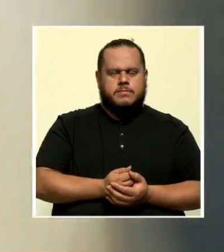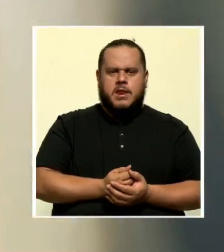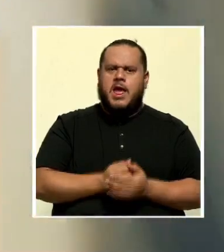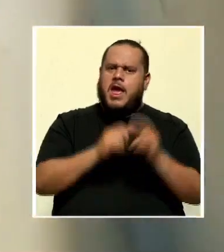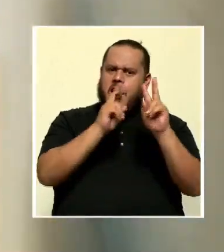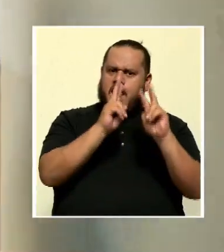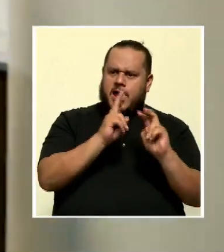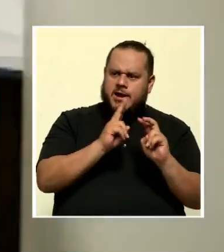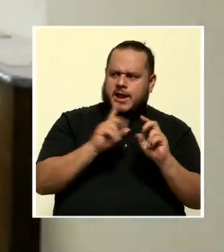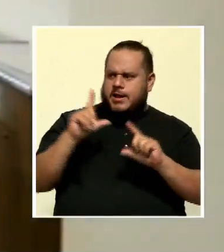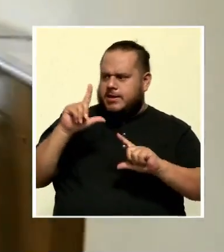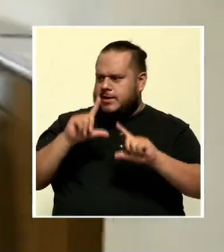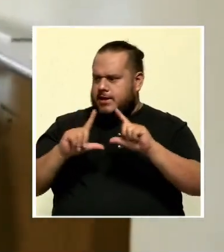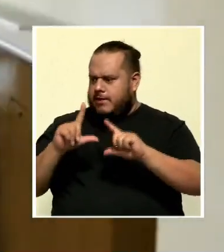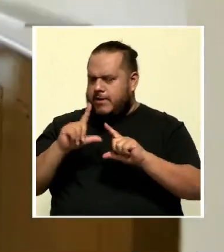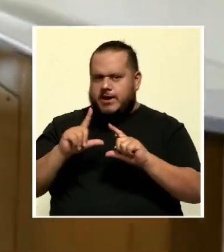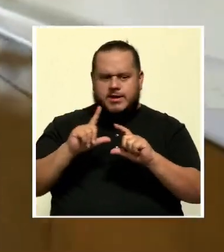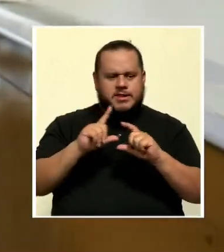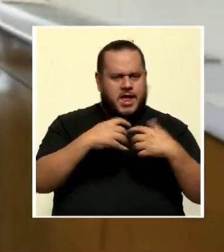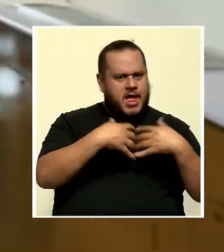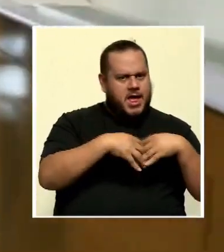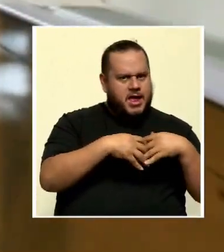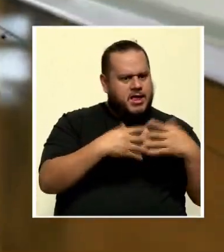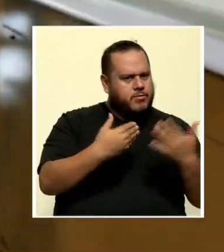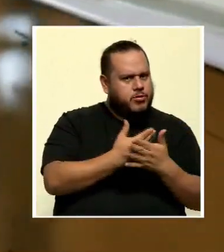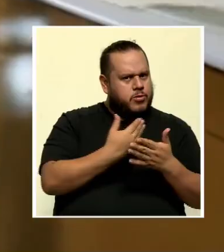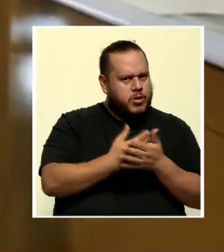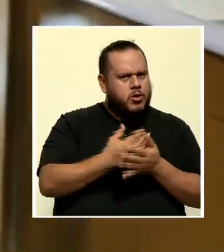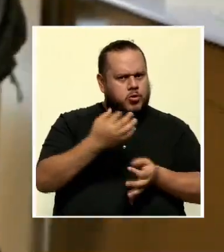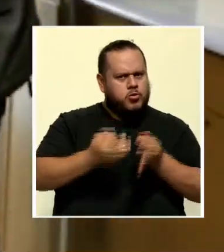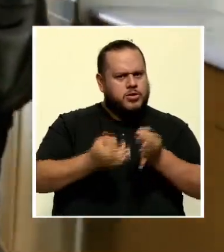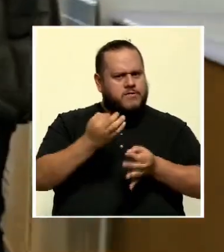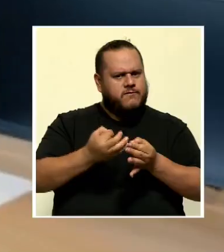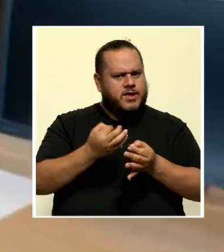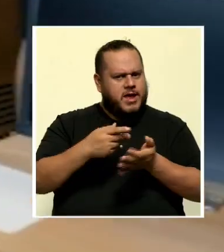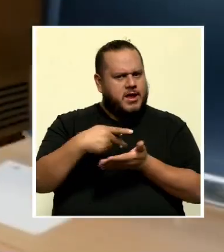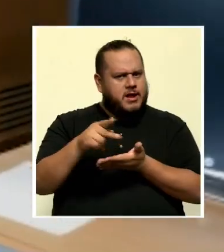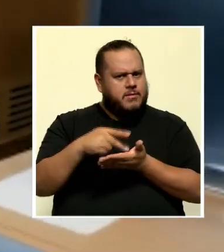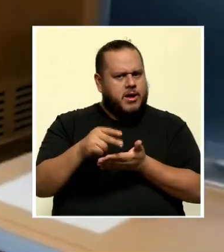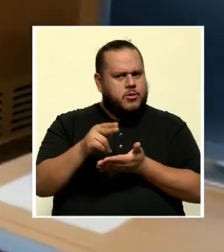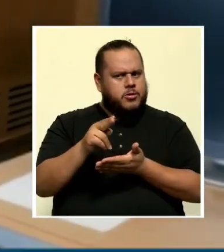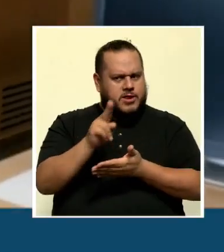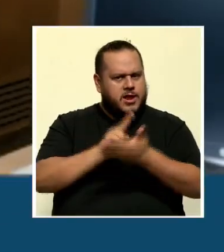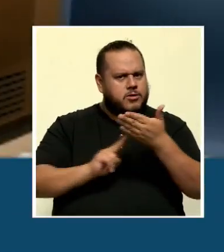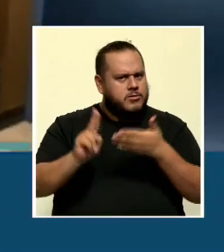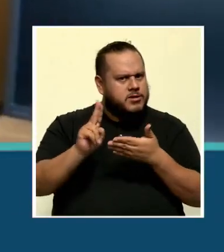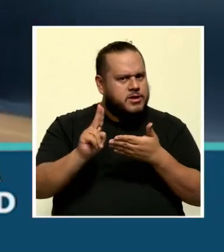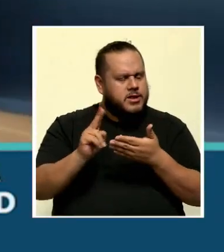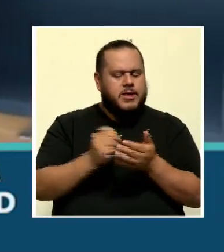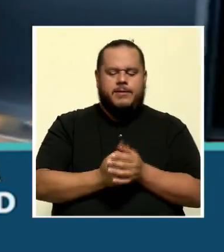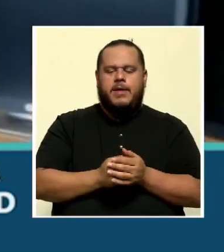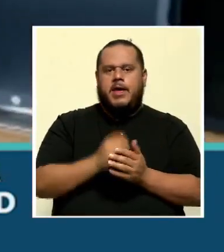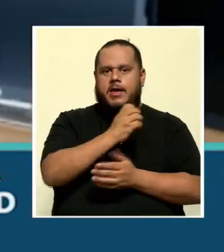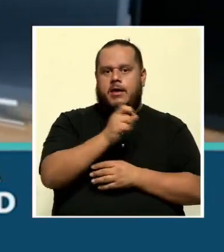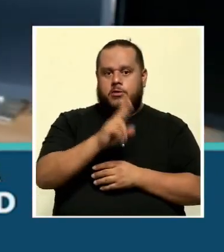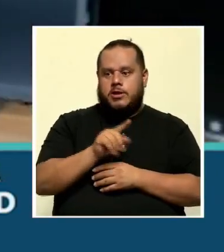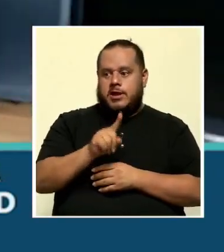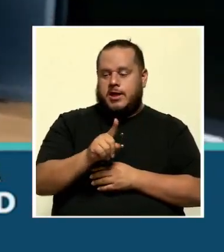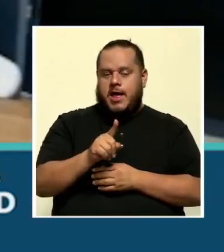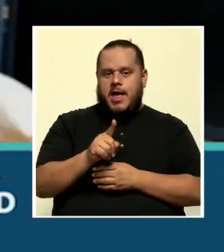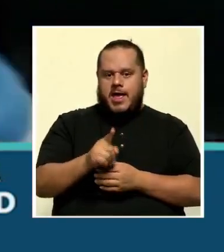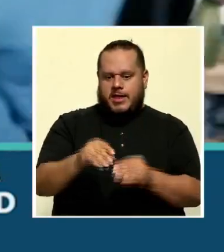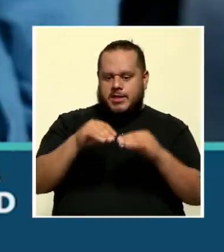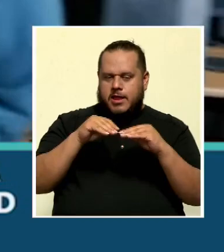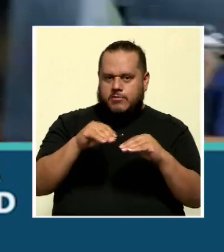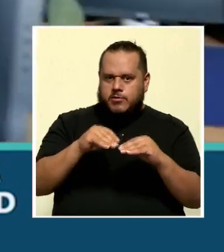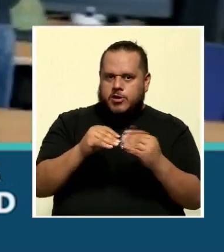Análisis, laboratorios y equipos modernos justifican las tarifas de la educación universitaria. Aunque en Costa Rica esta formación privada se